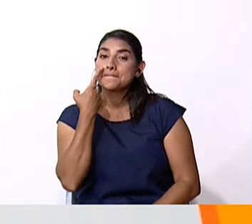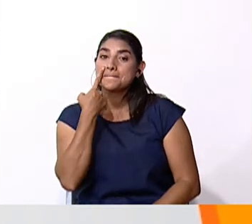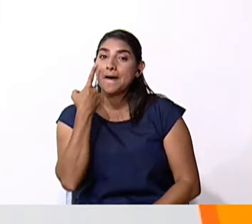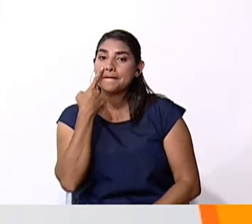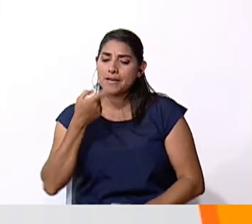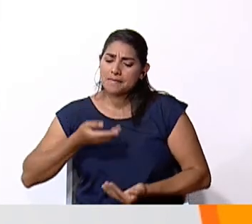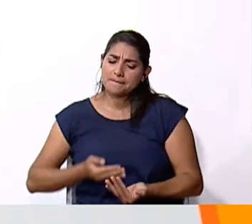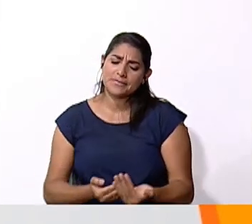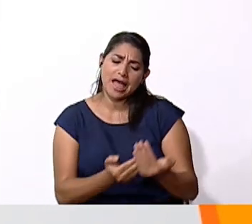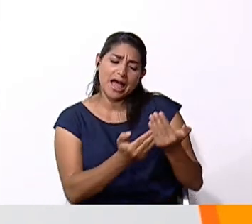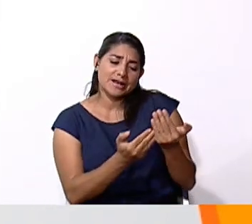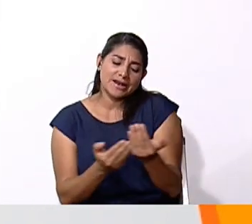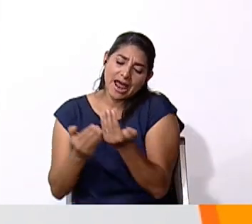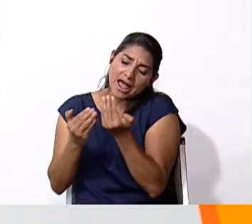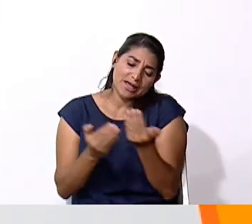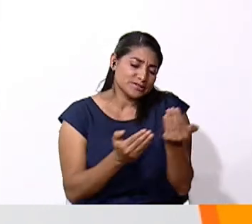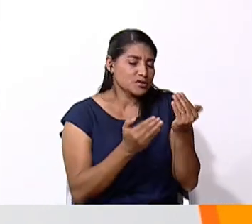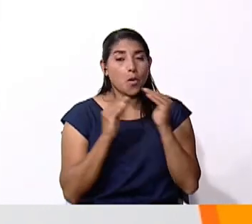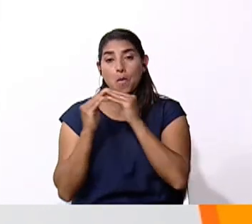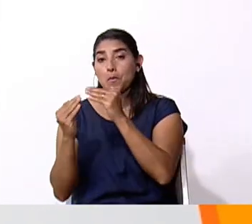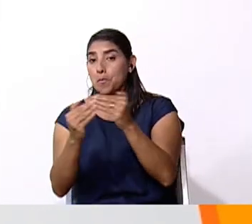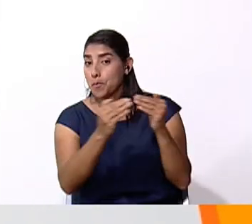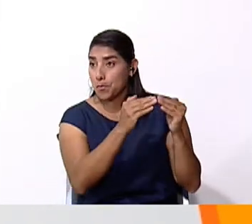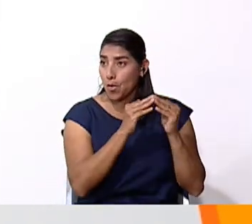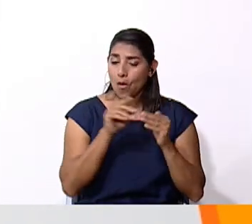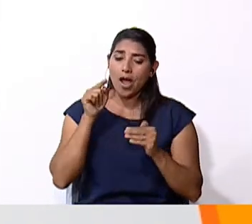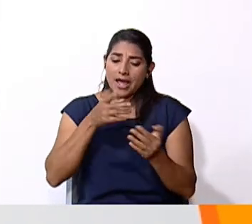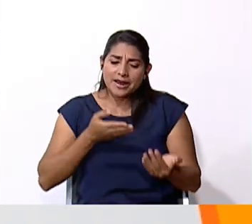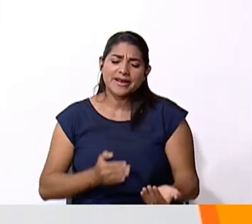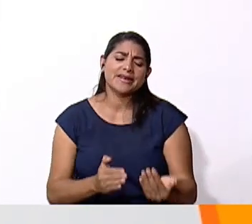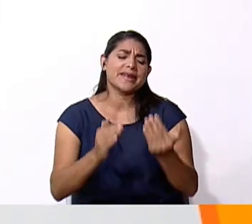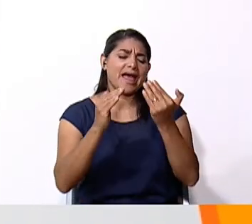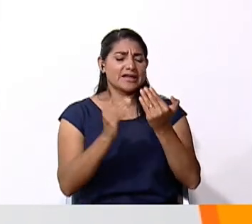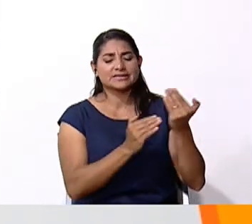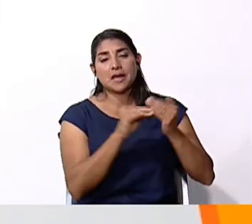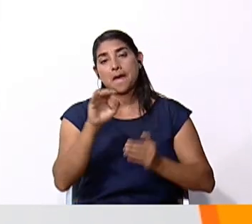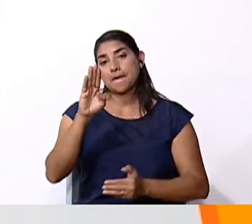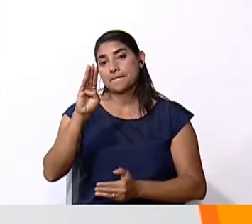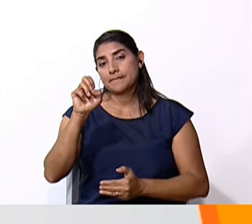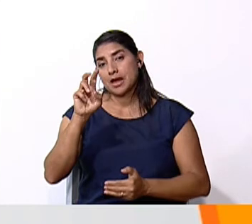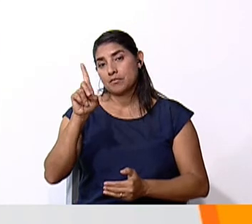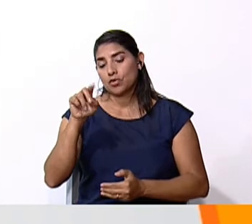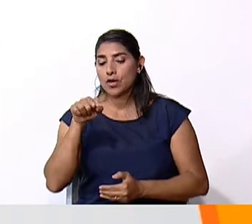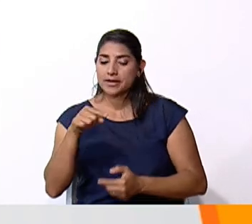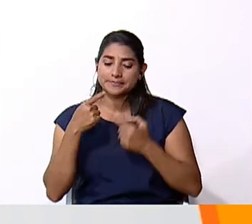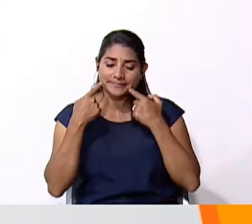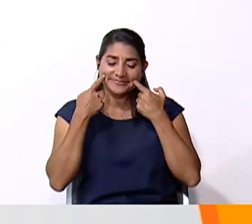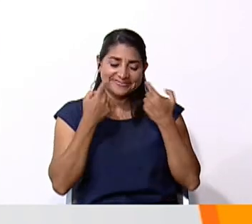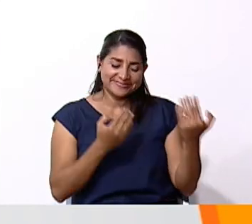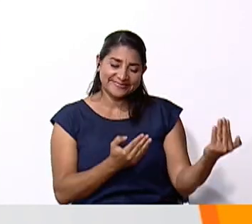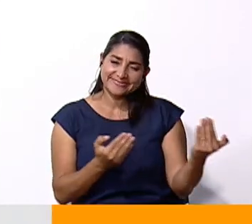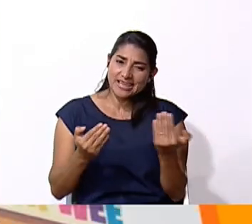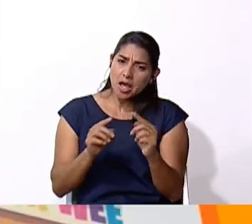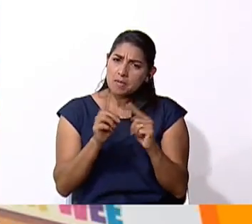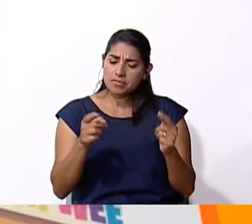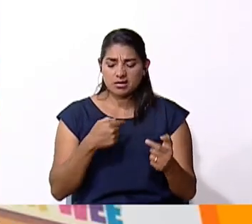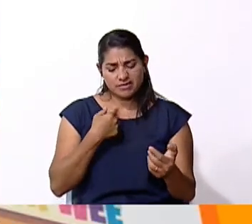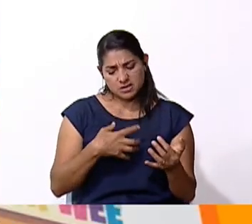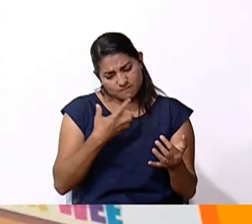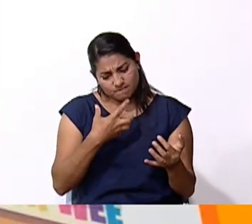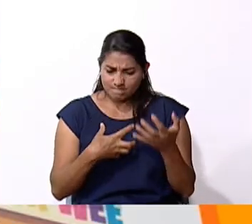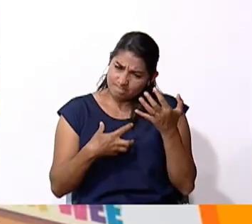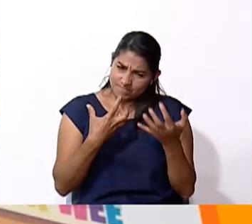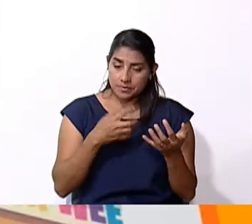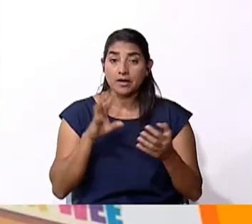cuando nació en el barrio de Bermúdez. Dice, él nace en Bermúdez. Es un niño simpático, pero algo gruñón.